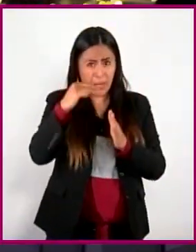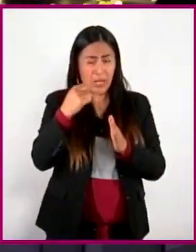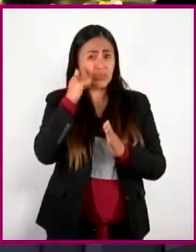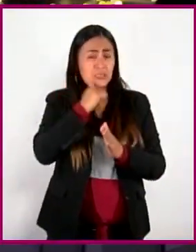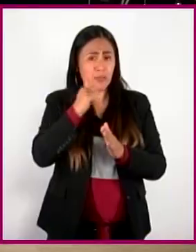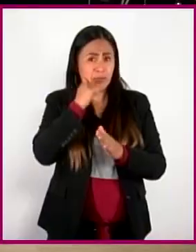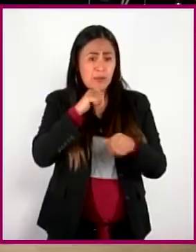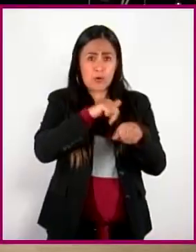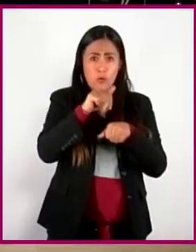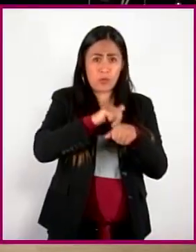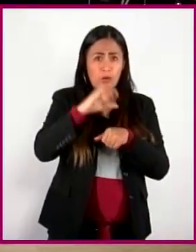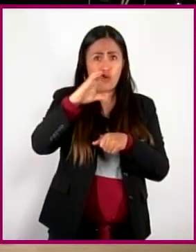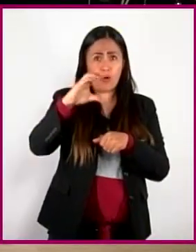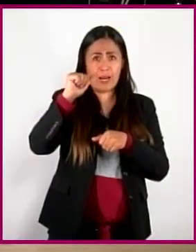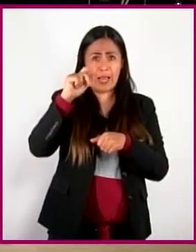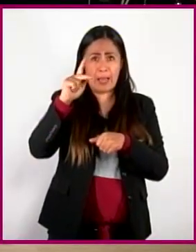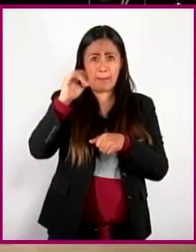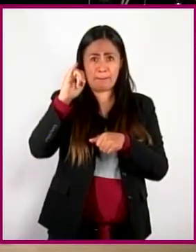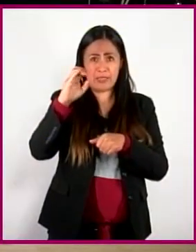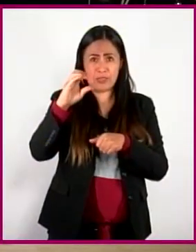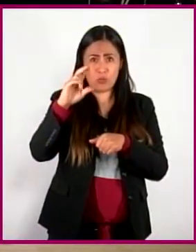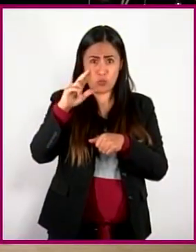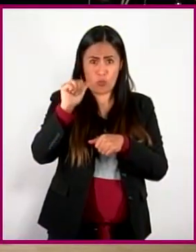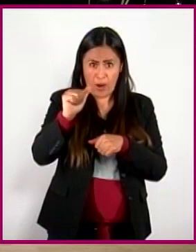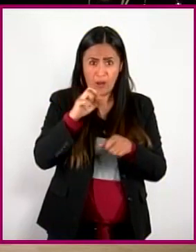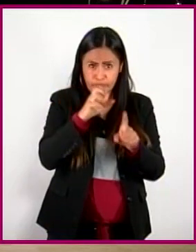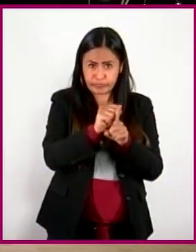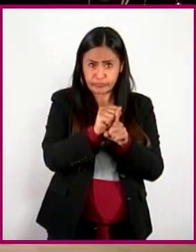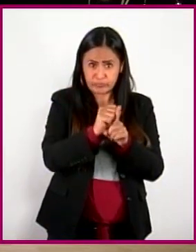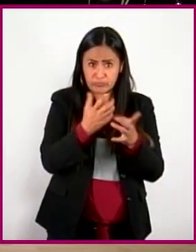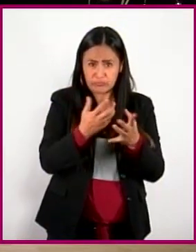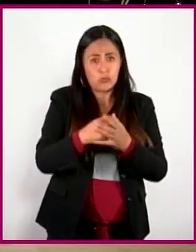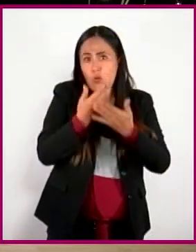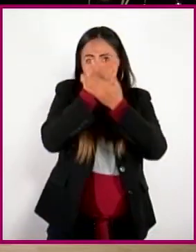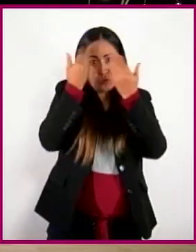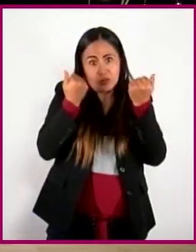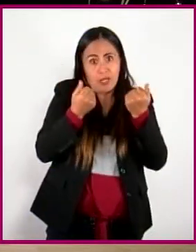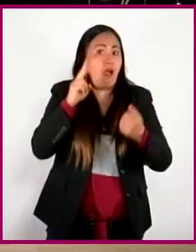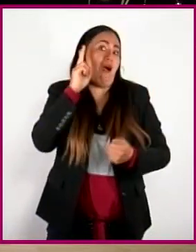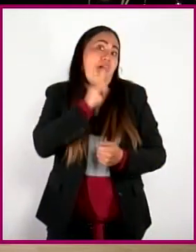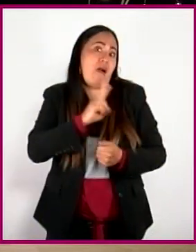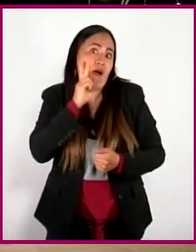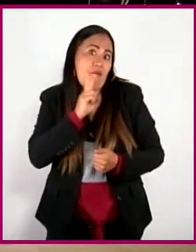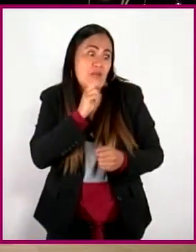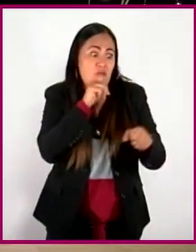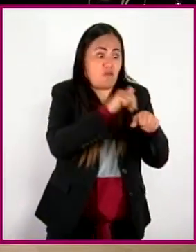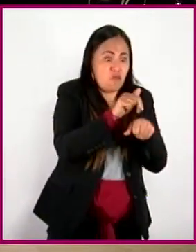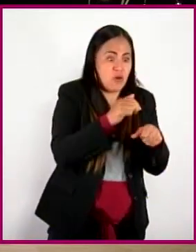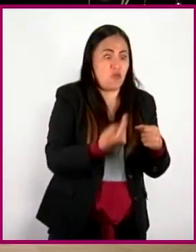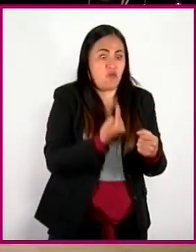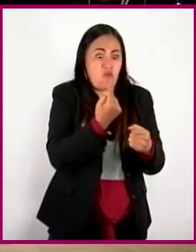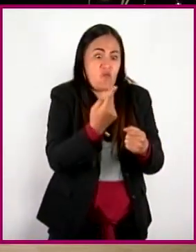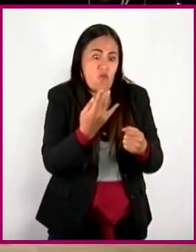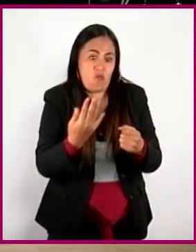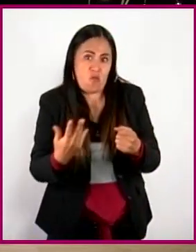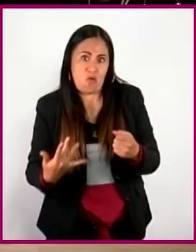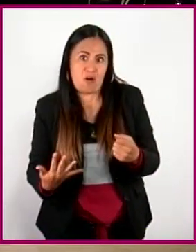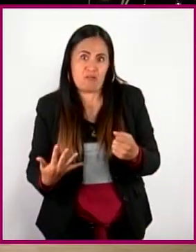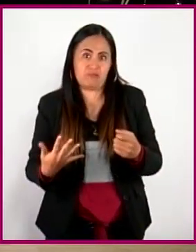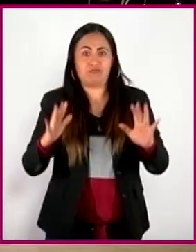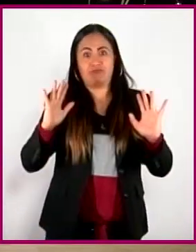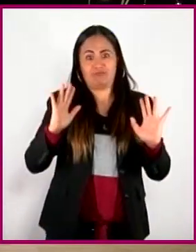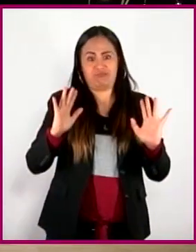números capicúas? Pues no estoy segura, pero se me ocurre ir comprobando número por número. ¿Número por